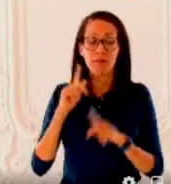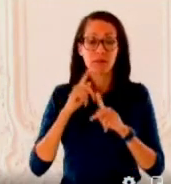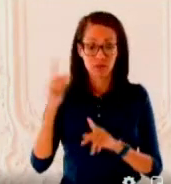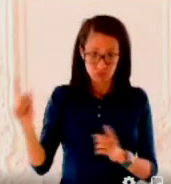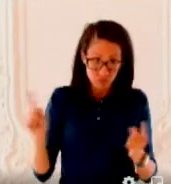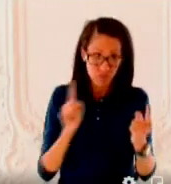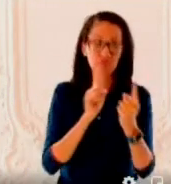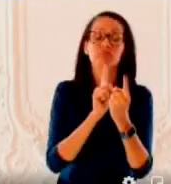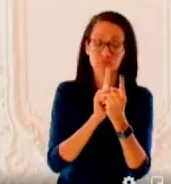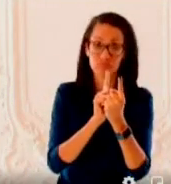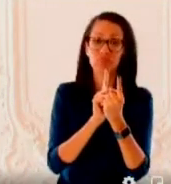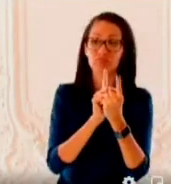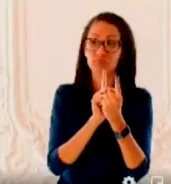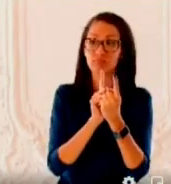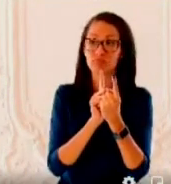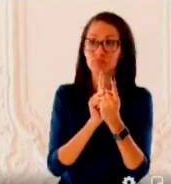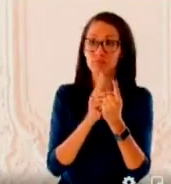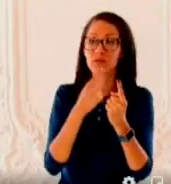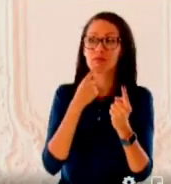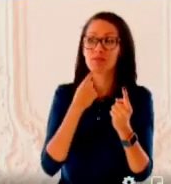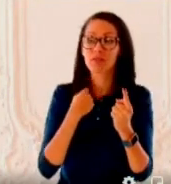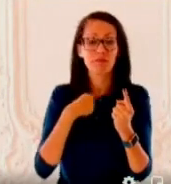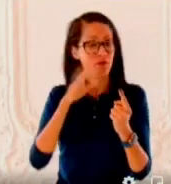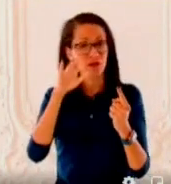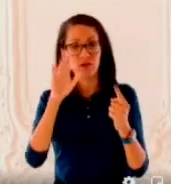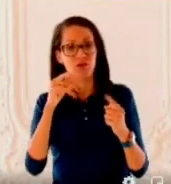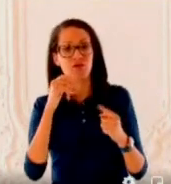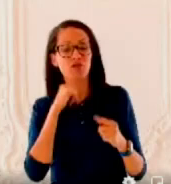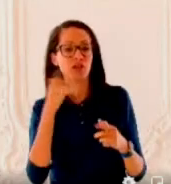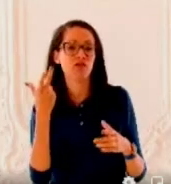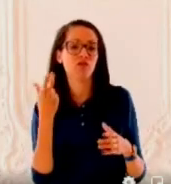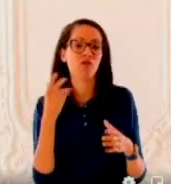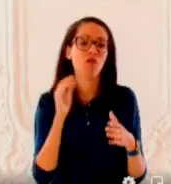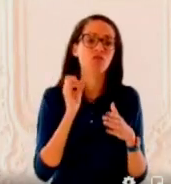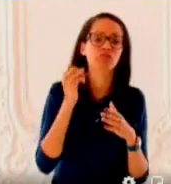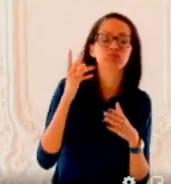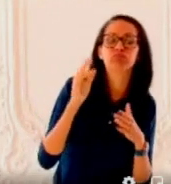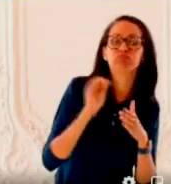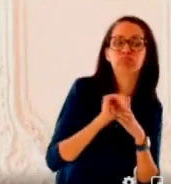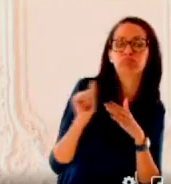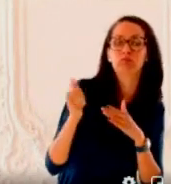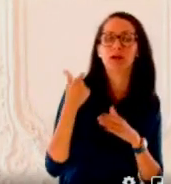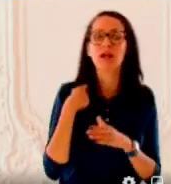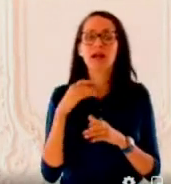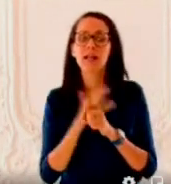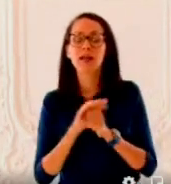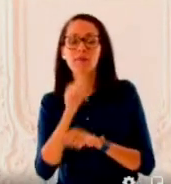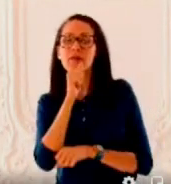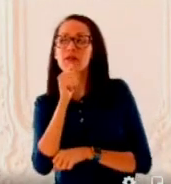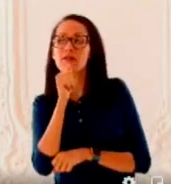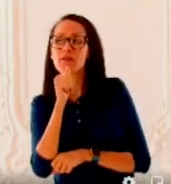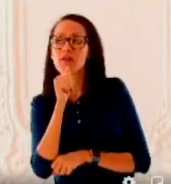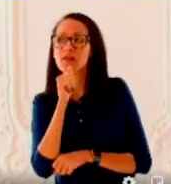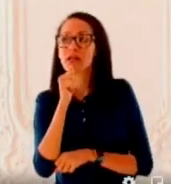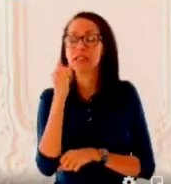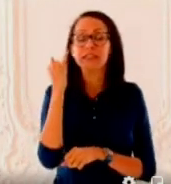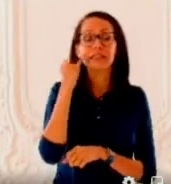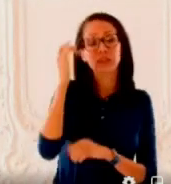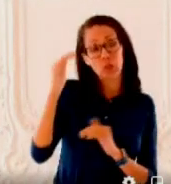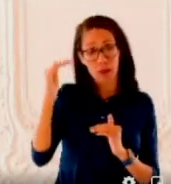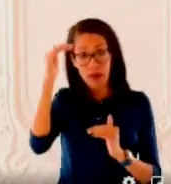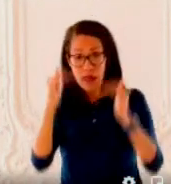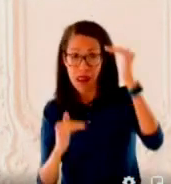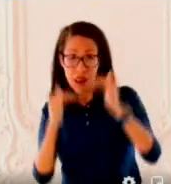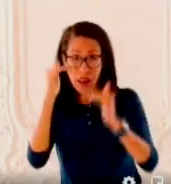mí a decirme, no, es que yo estoy ganando X cantidad de dinero en la empresa privada y a menos que me equipares